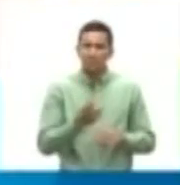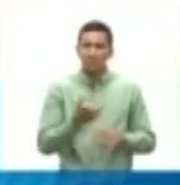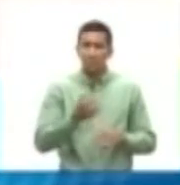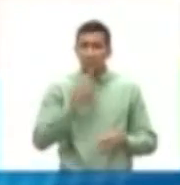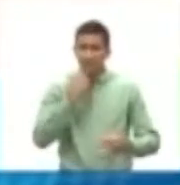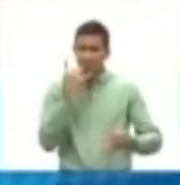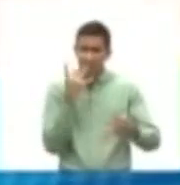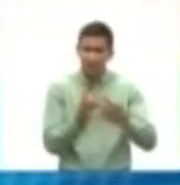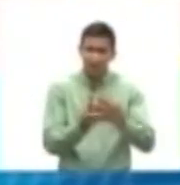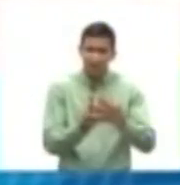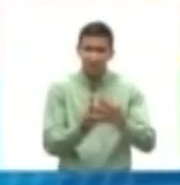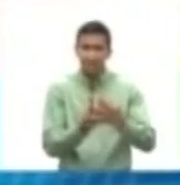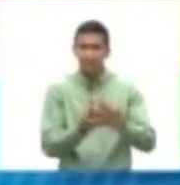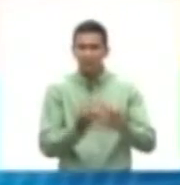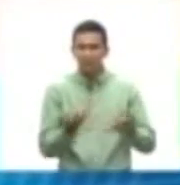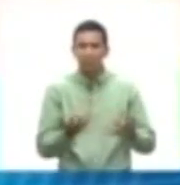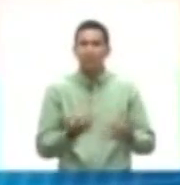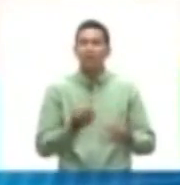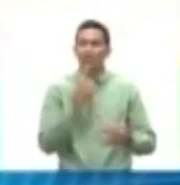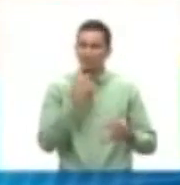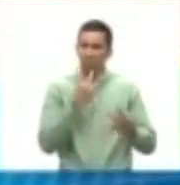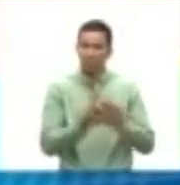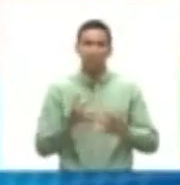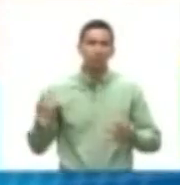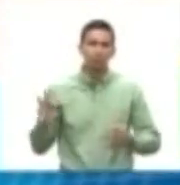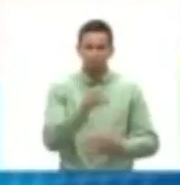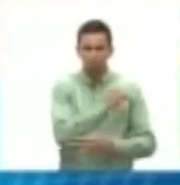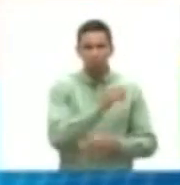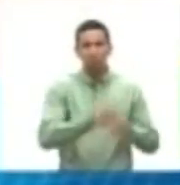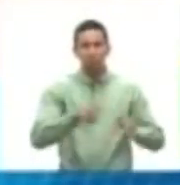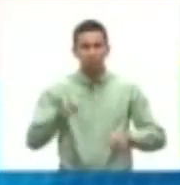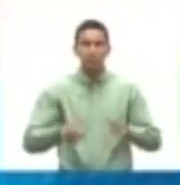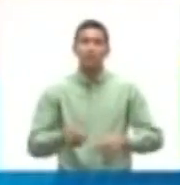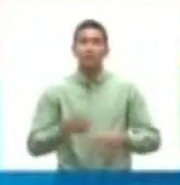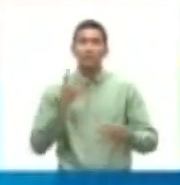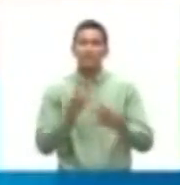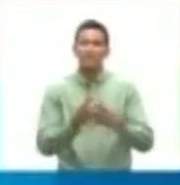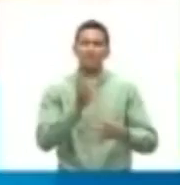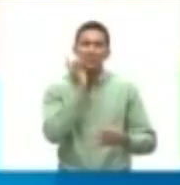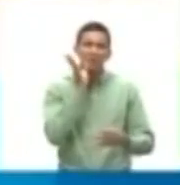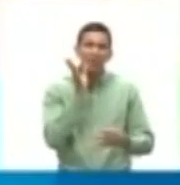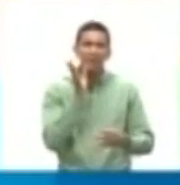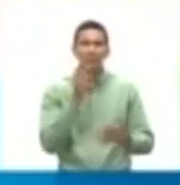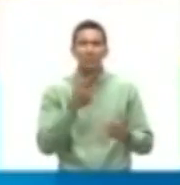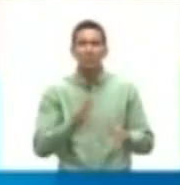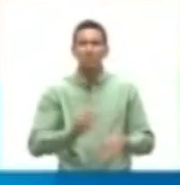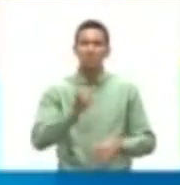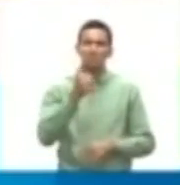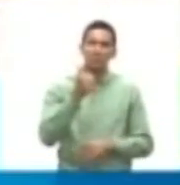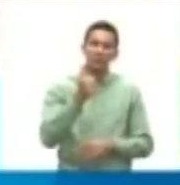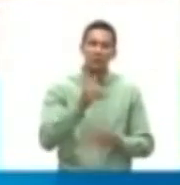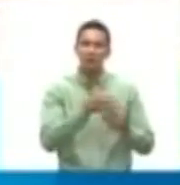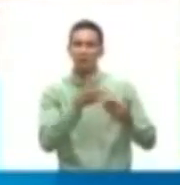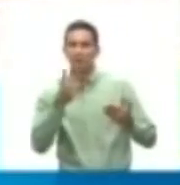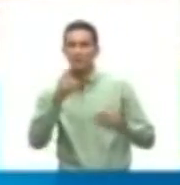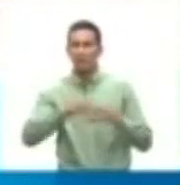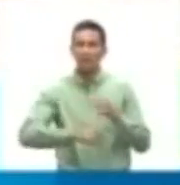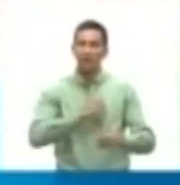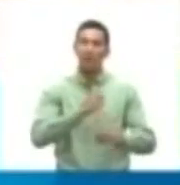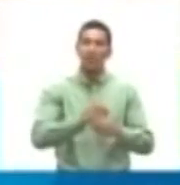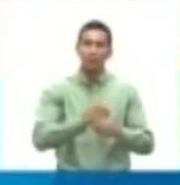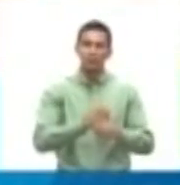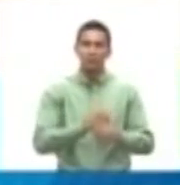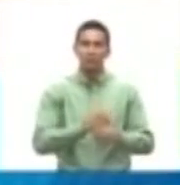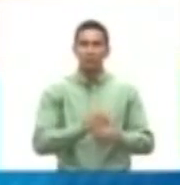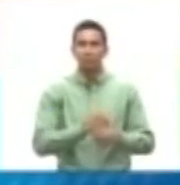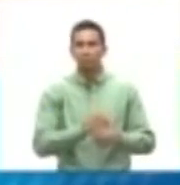mundo, para todo el mundo. ¿Cuáles son las peores? De 10 a 20 años de prisión, que eso es un